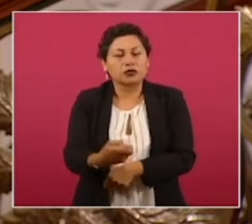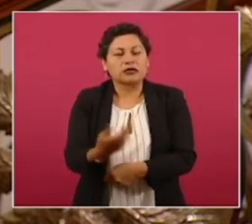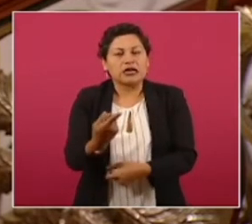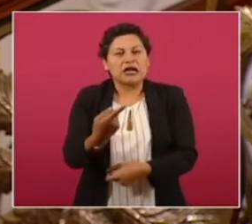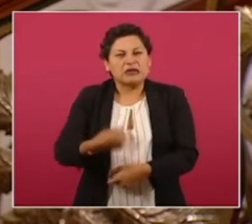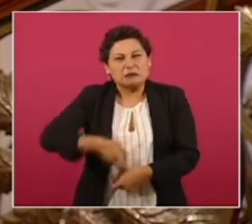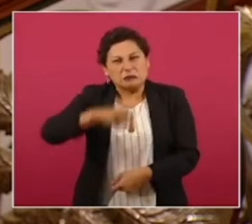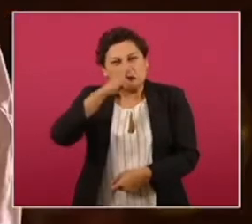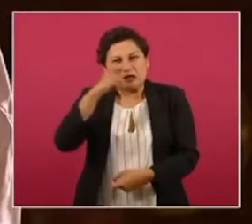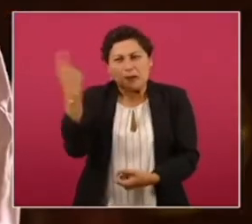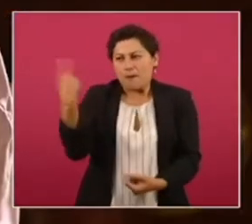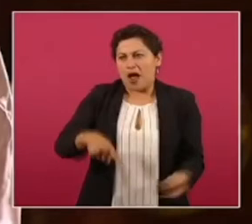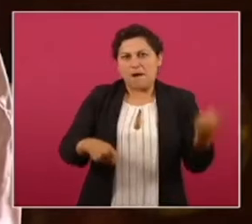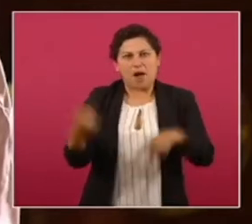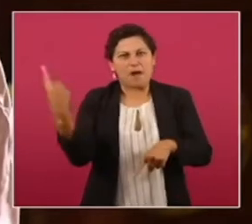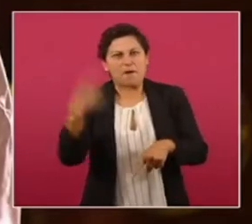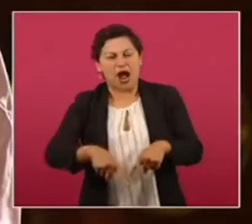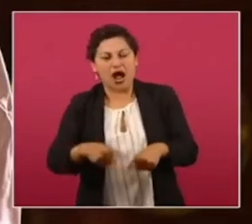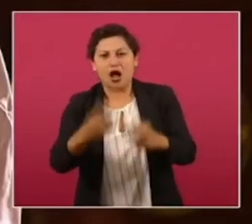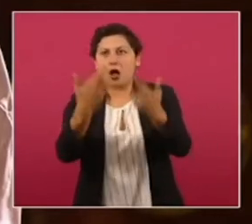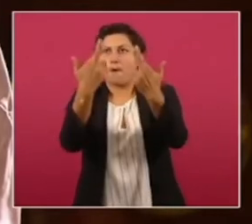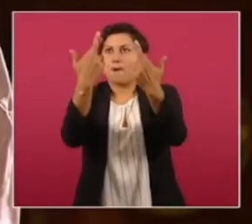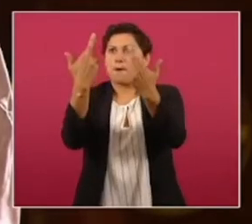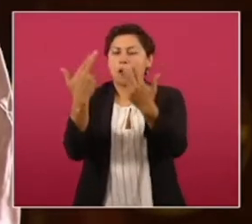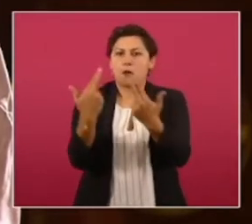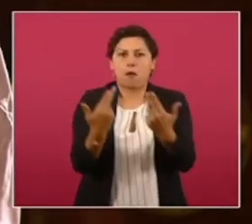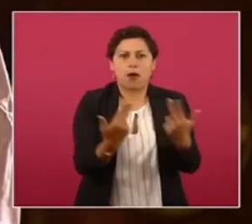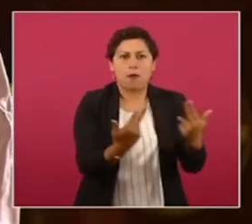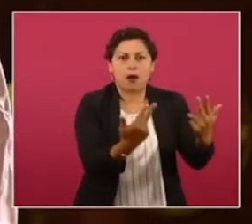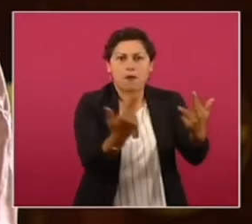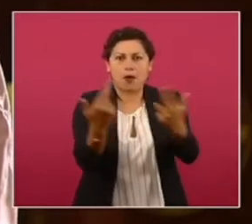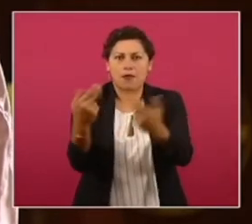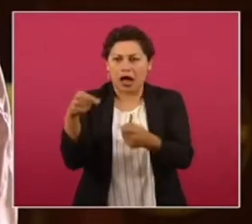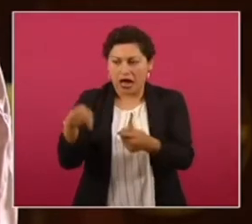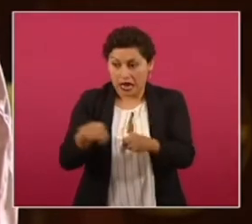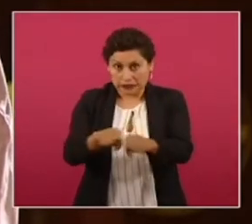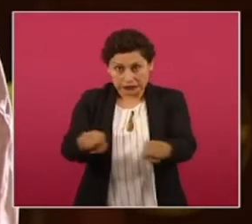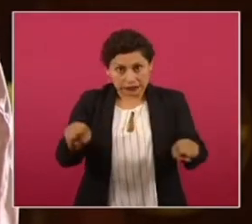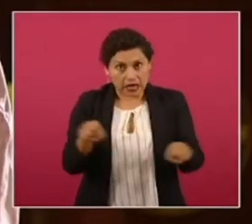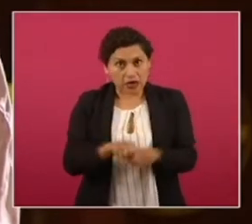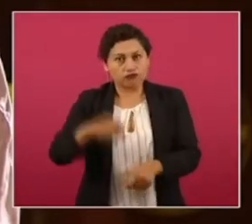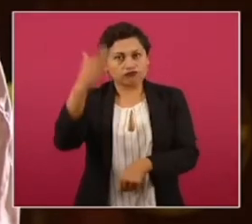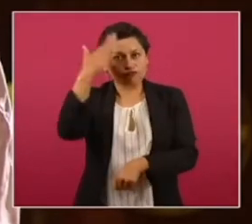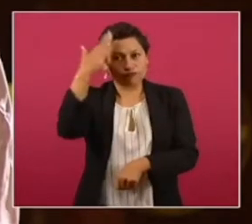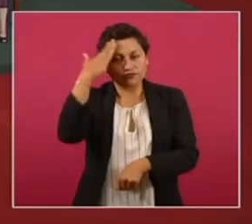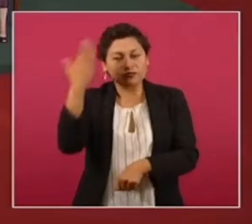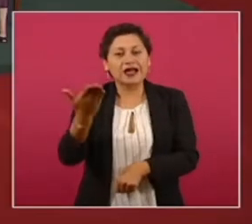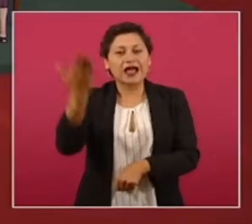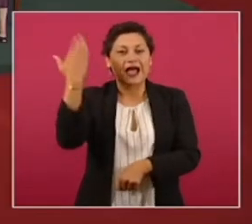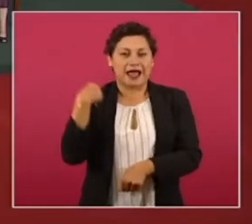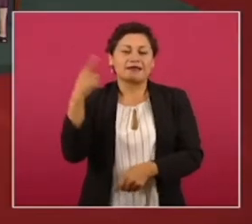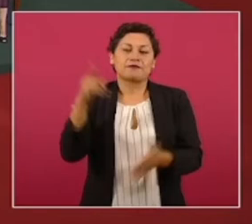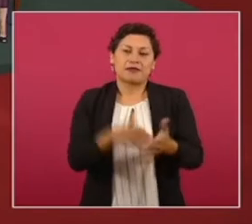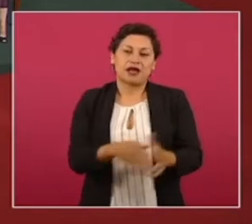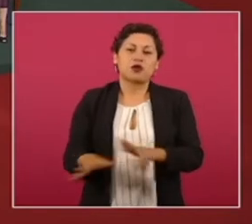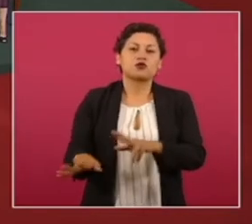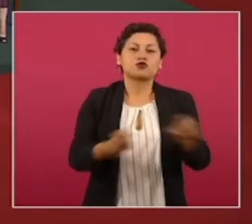destruyó el salón original, sede del Congreso, desde 1829